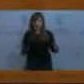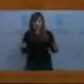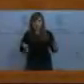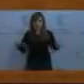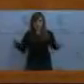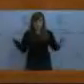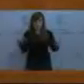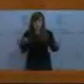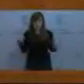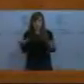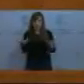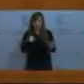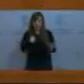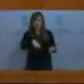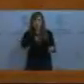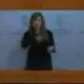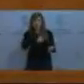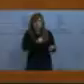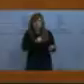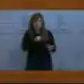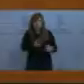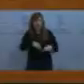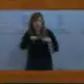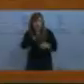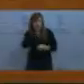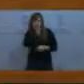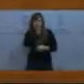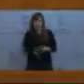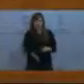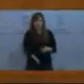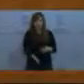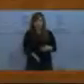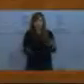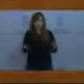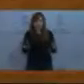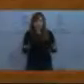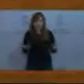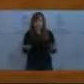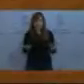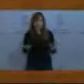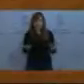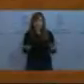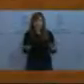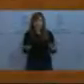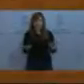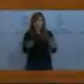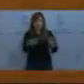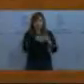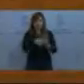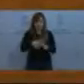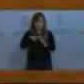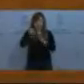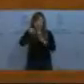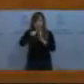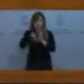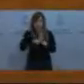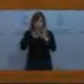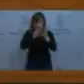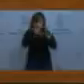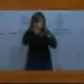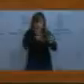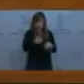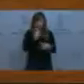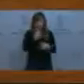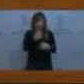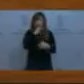urgente, no entiendo la cerrazón en contestarla directamente, y es que con respecto a las medidas que precisamente ha mencionado usted que ahora